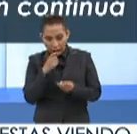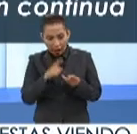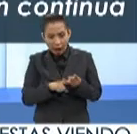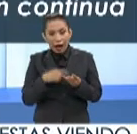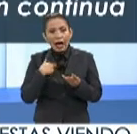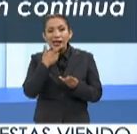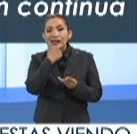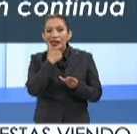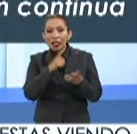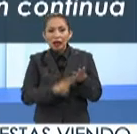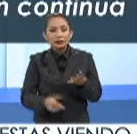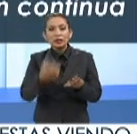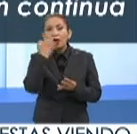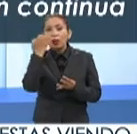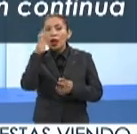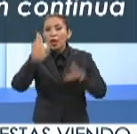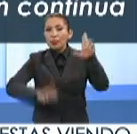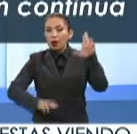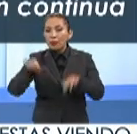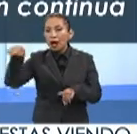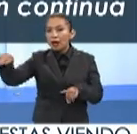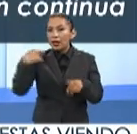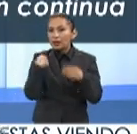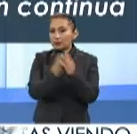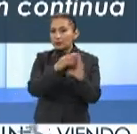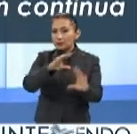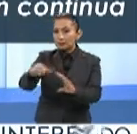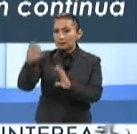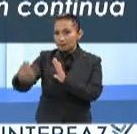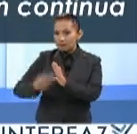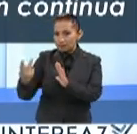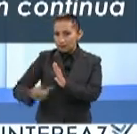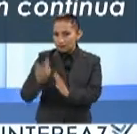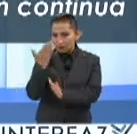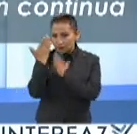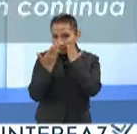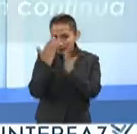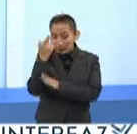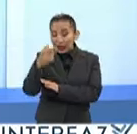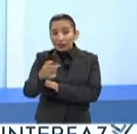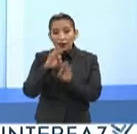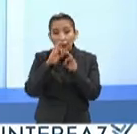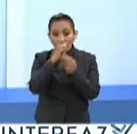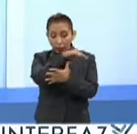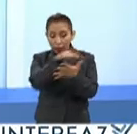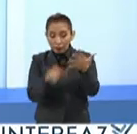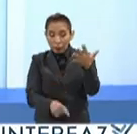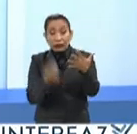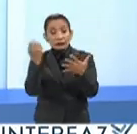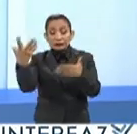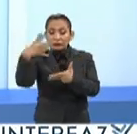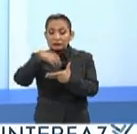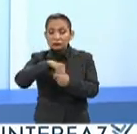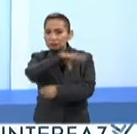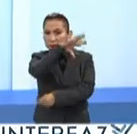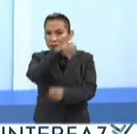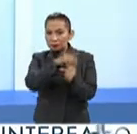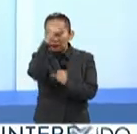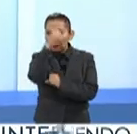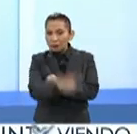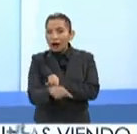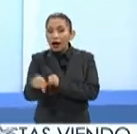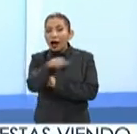escuela, inglés, escuelas normales y formación continua. Estas estrategias comprenden componentes integrales